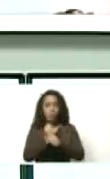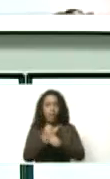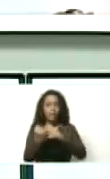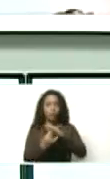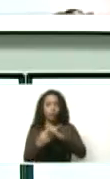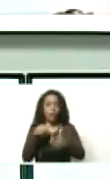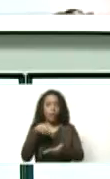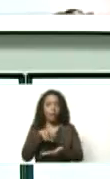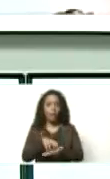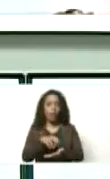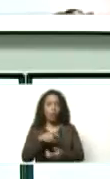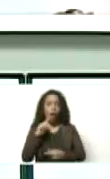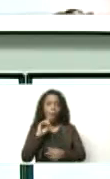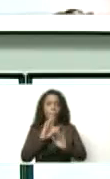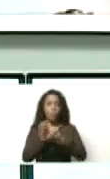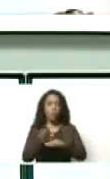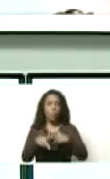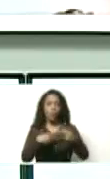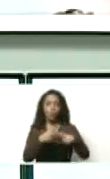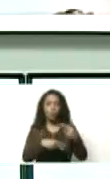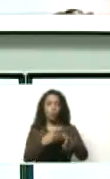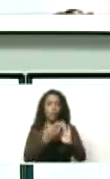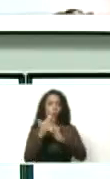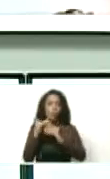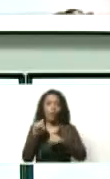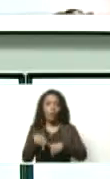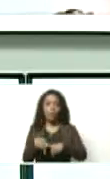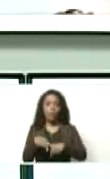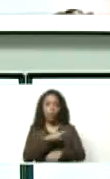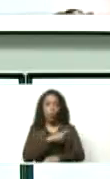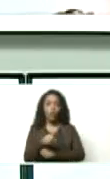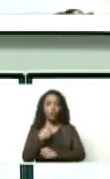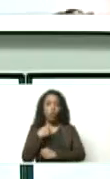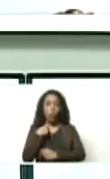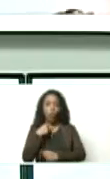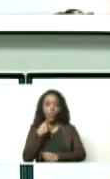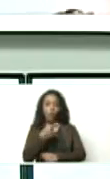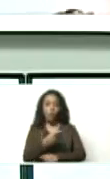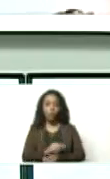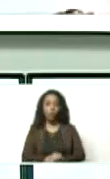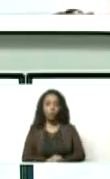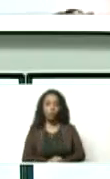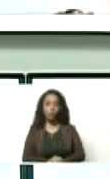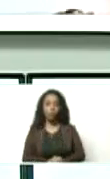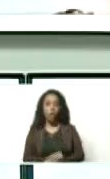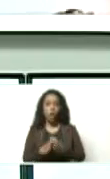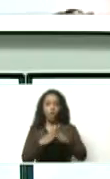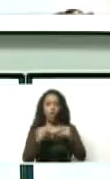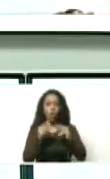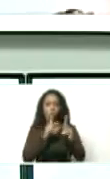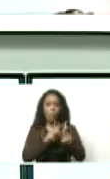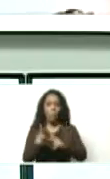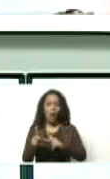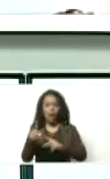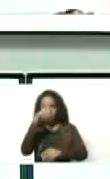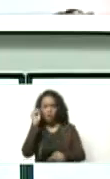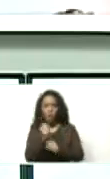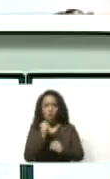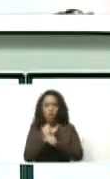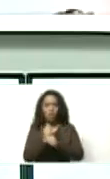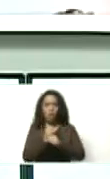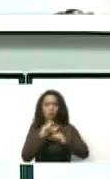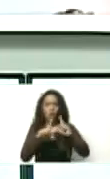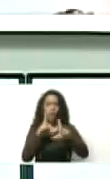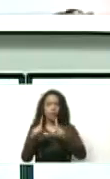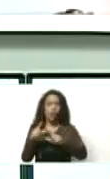del Estado al apoyo de la producción de las comunidades, es la orden que estoy dando. Todos los planes operativos,